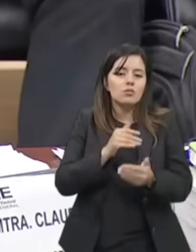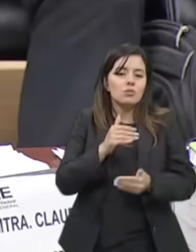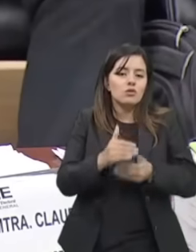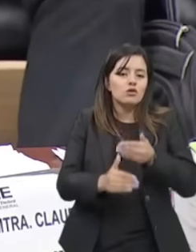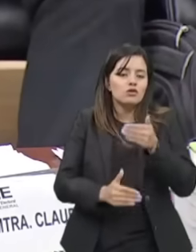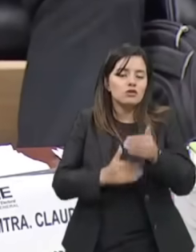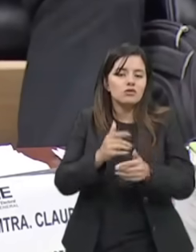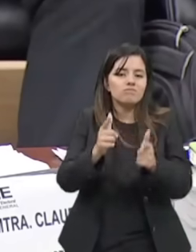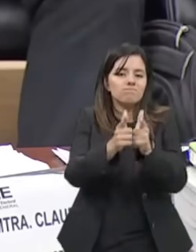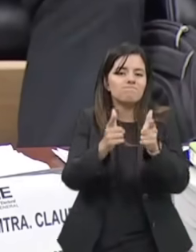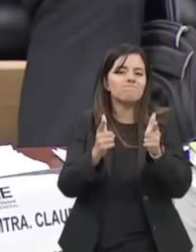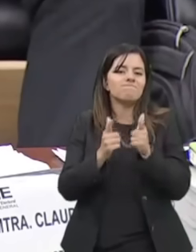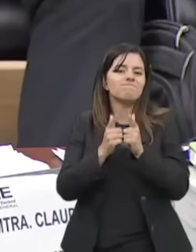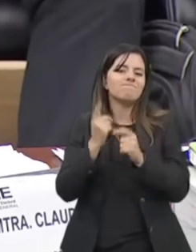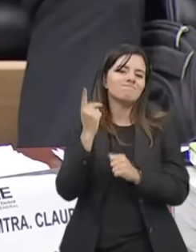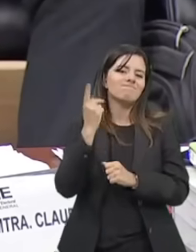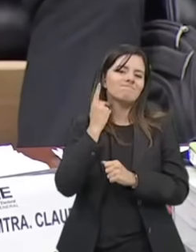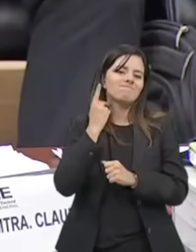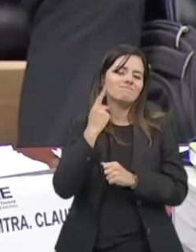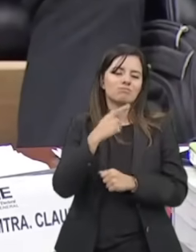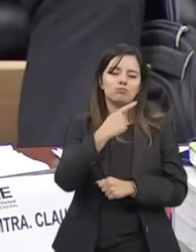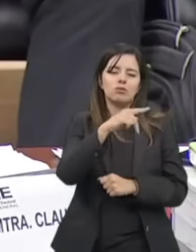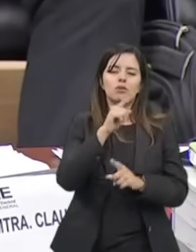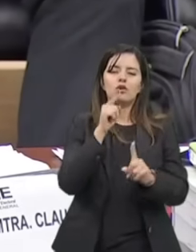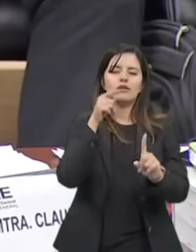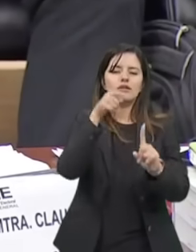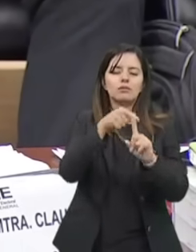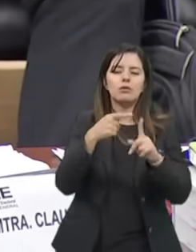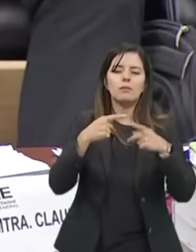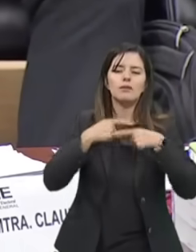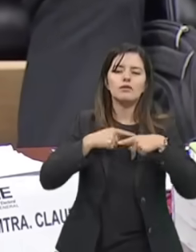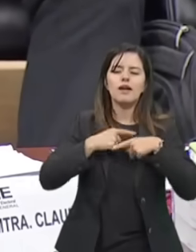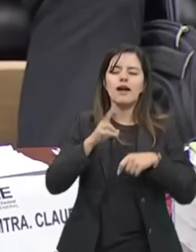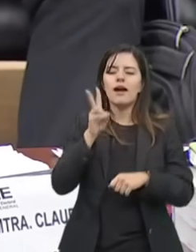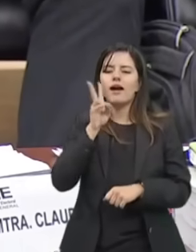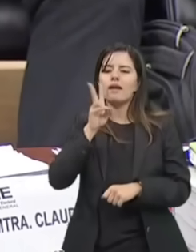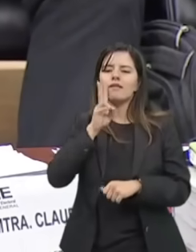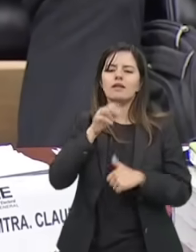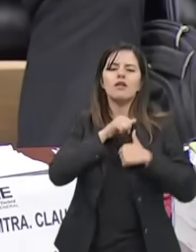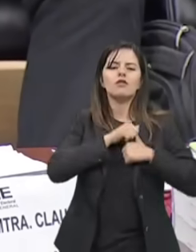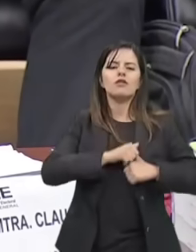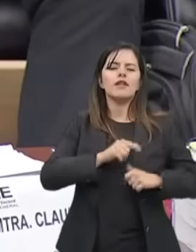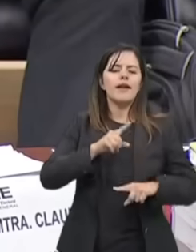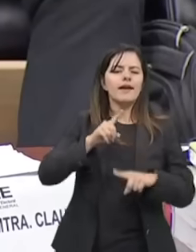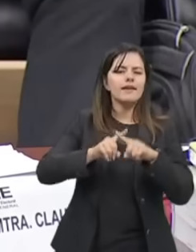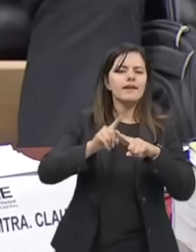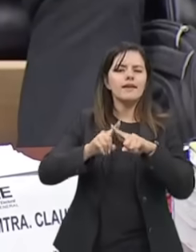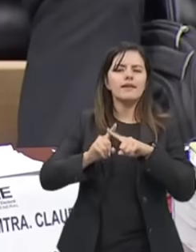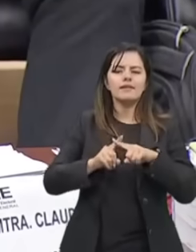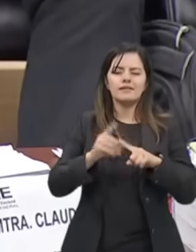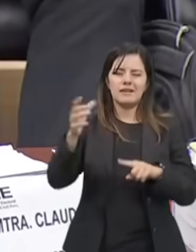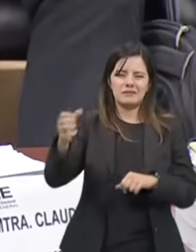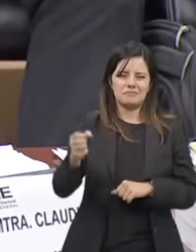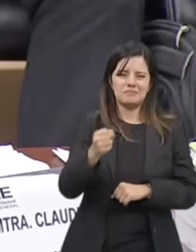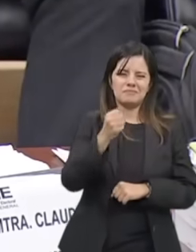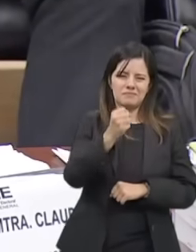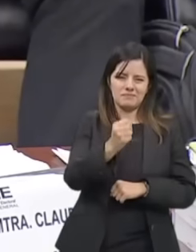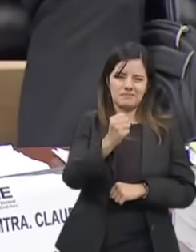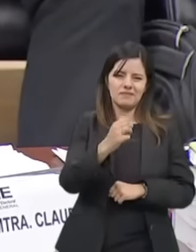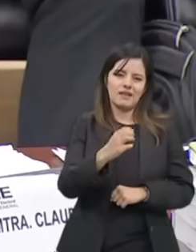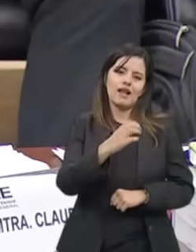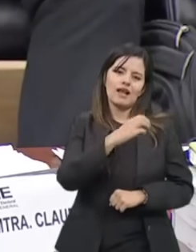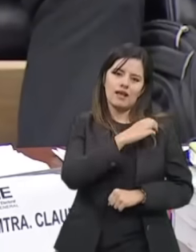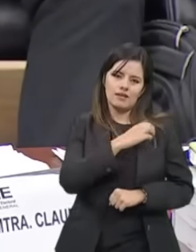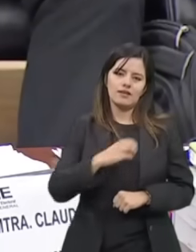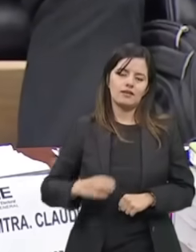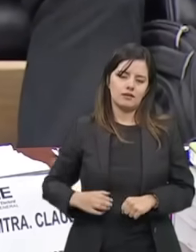que tengan como objetivo posicionar a las personas que eventualmente serán designadas como aspirantes a un cargo de